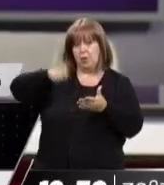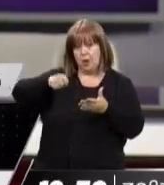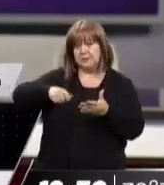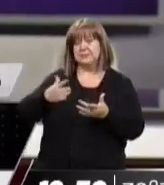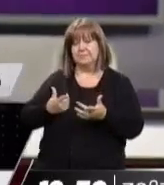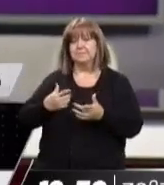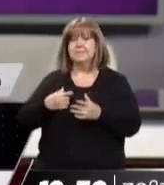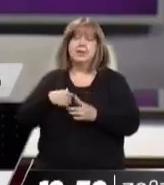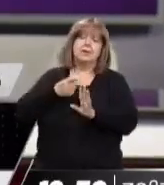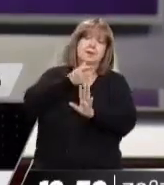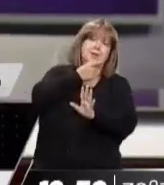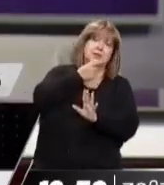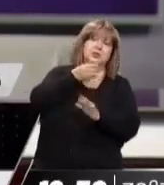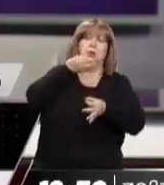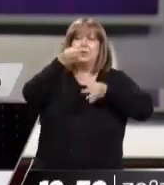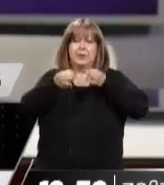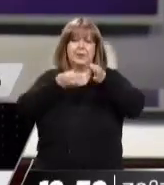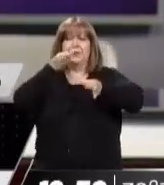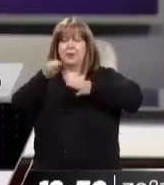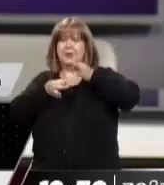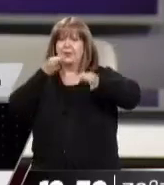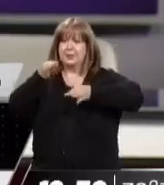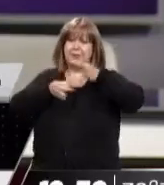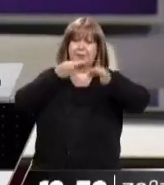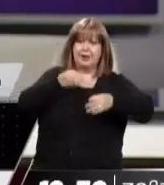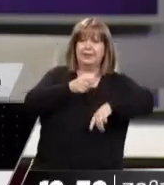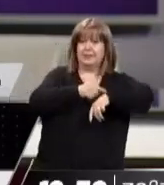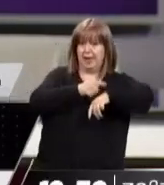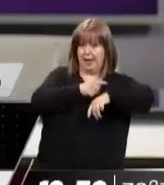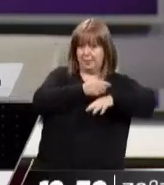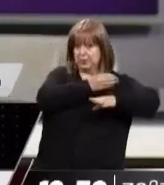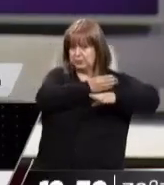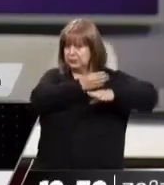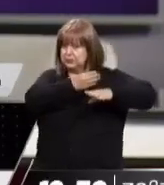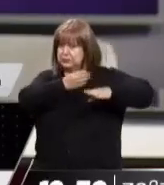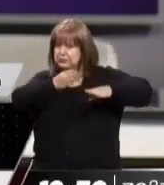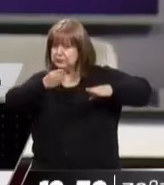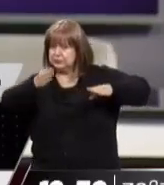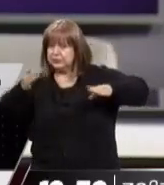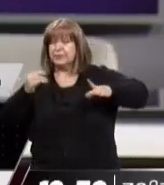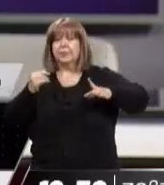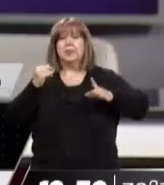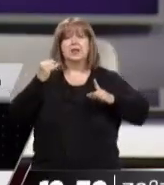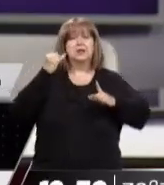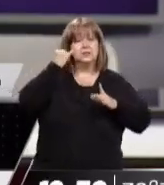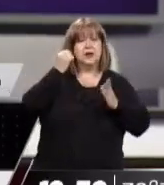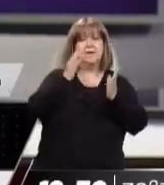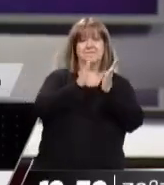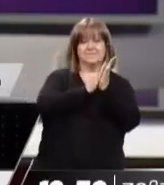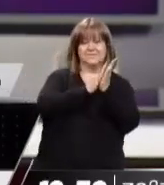Más o menos veíamos venir este resultado porque se había visto con los dictámenes del procurador,